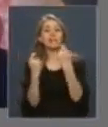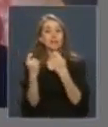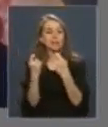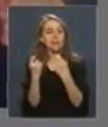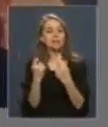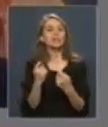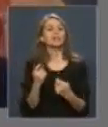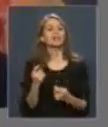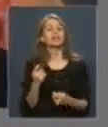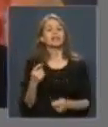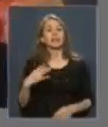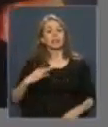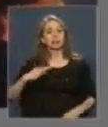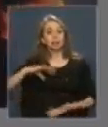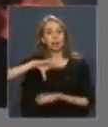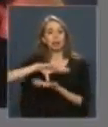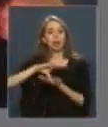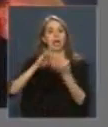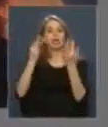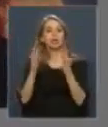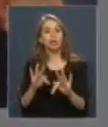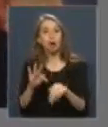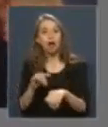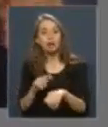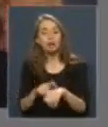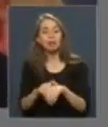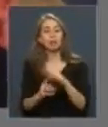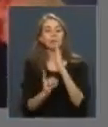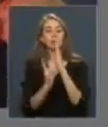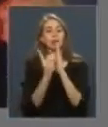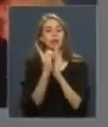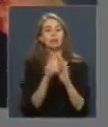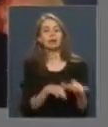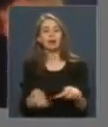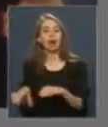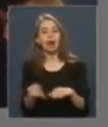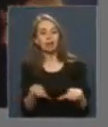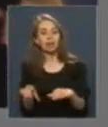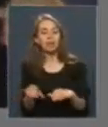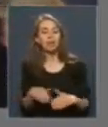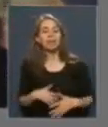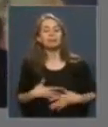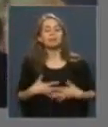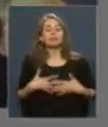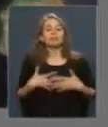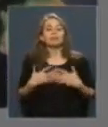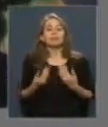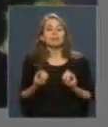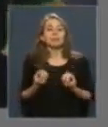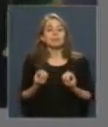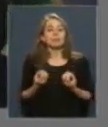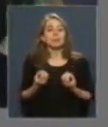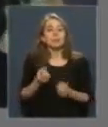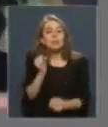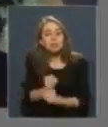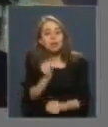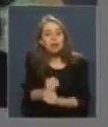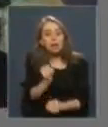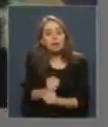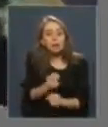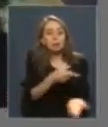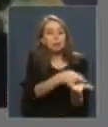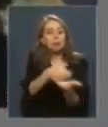y el país. Que no tengan tiempo para desarrollar las actividades que llenen el alma. Solo deben trabajar para